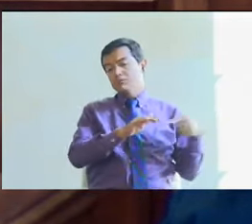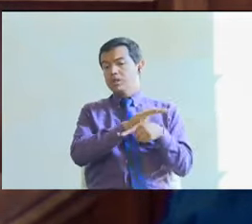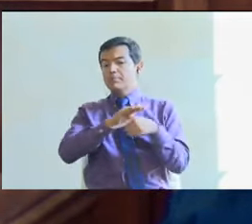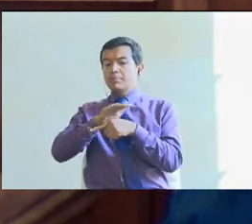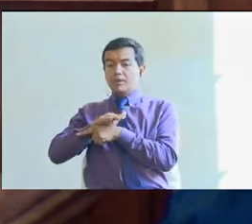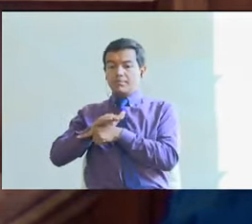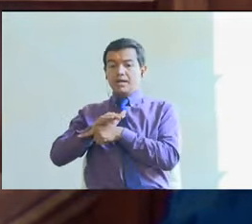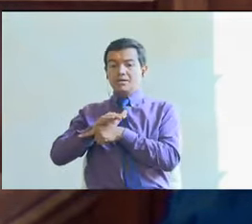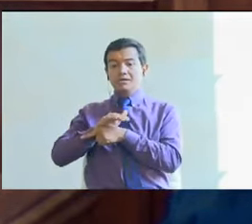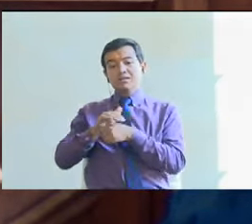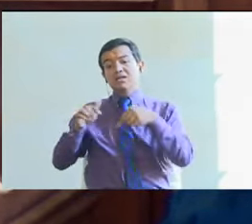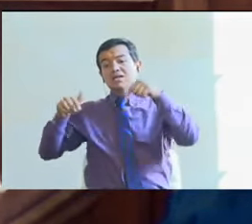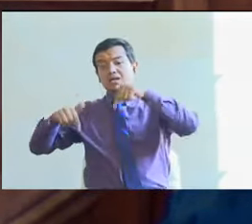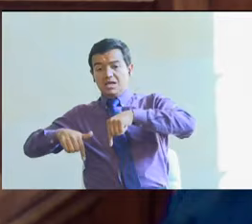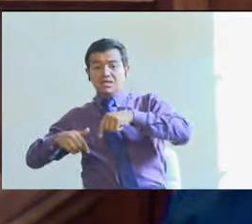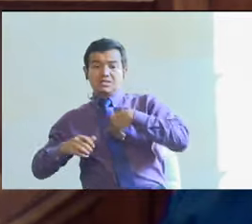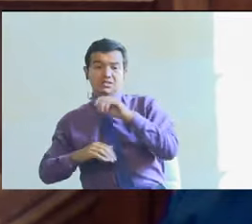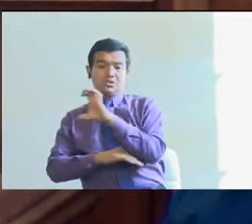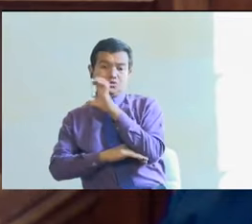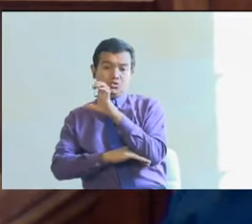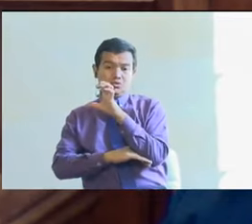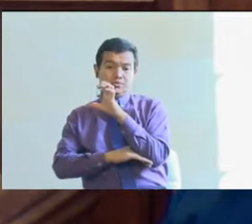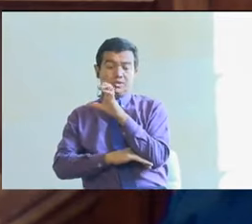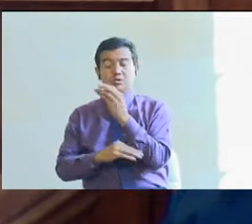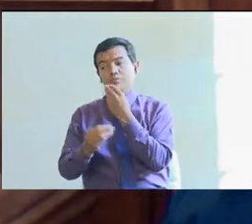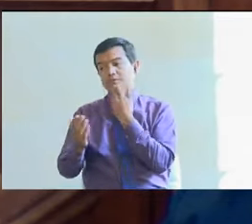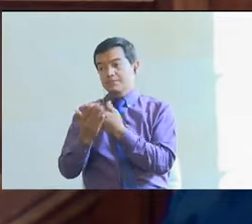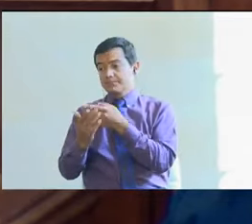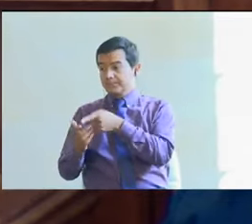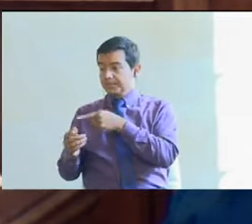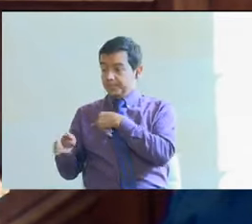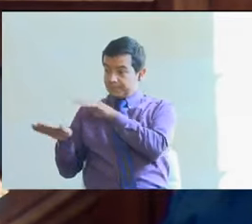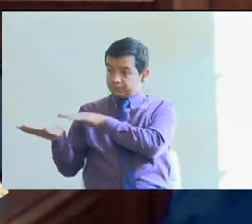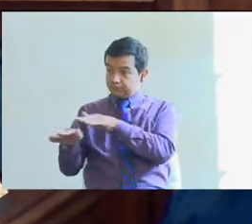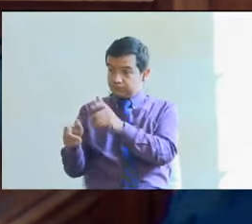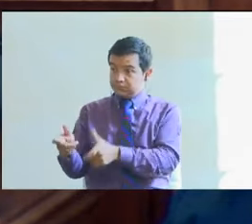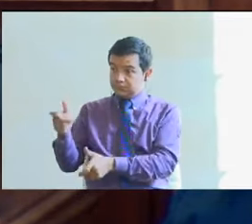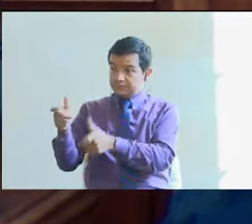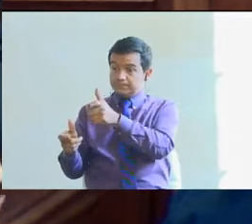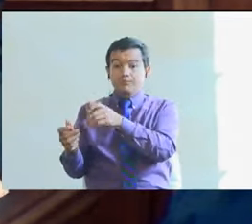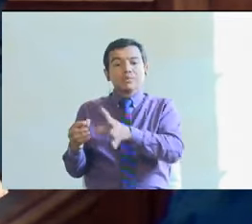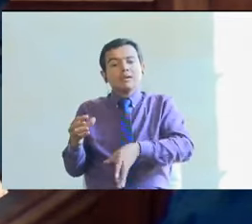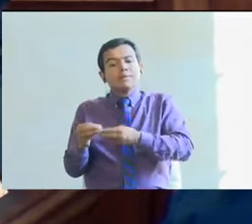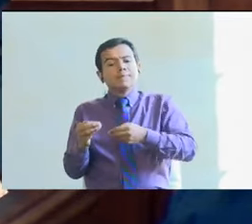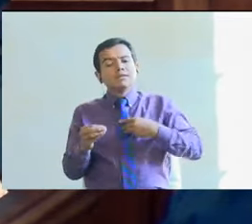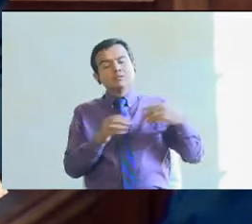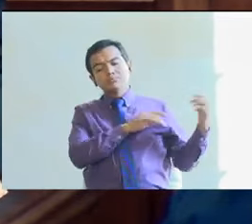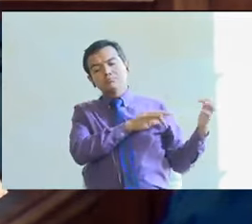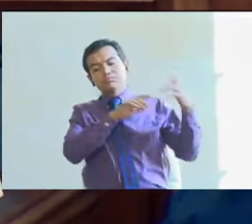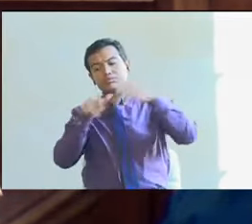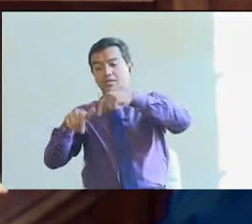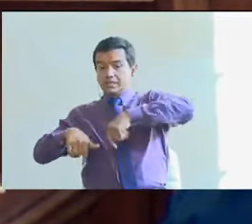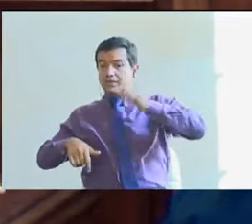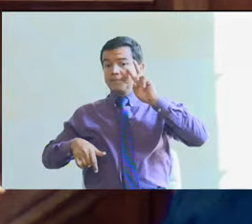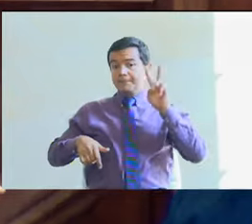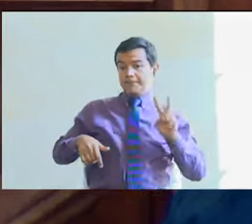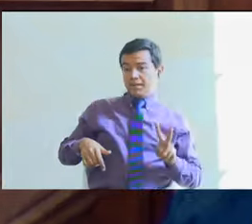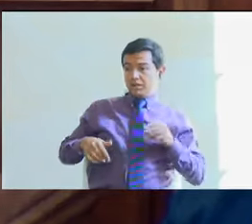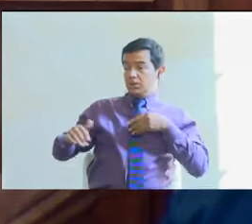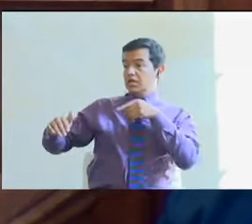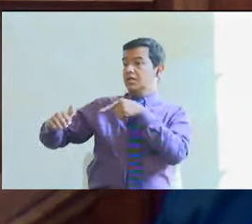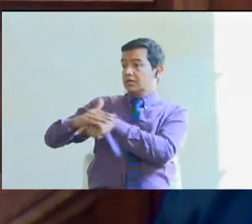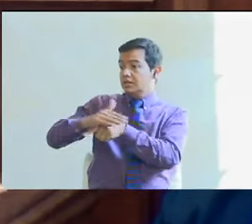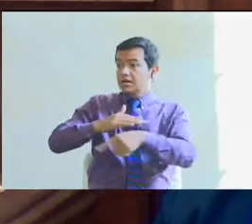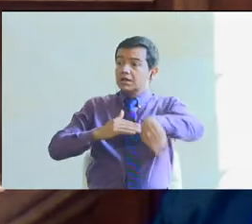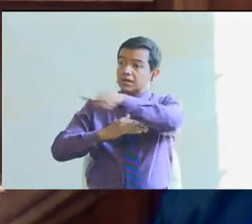representantes del senado y el gobierno colombiano por atender a decenas a cientos de miles de de venezolanos cuando llegan a Colombia